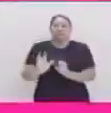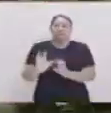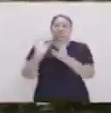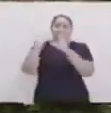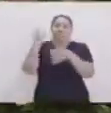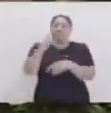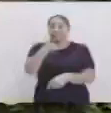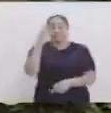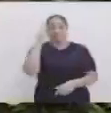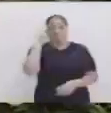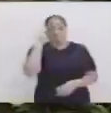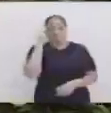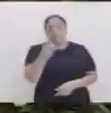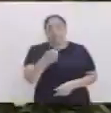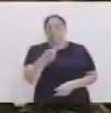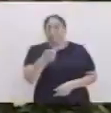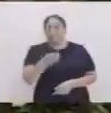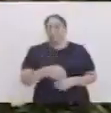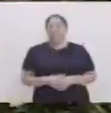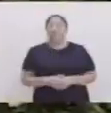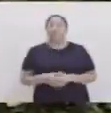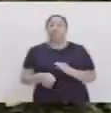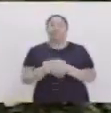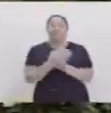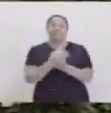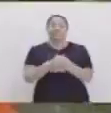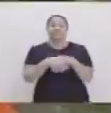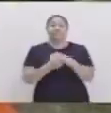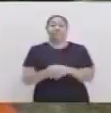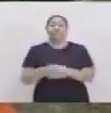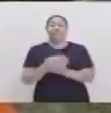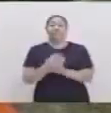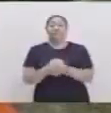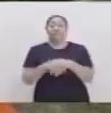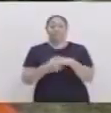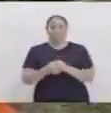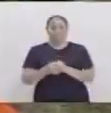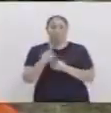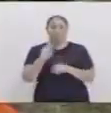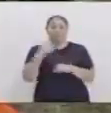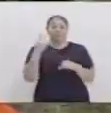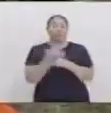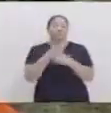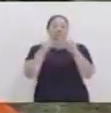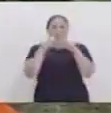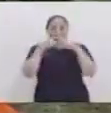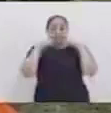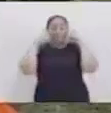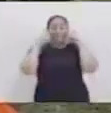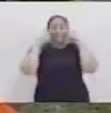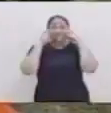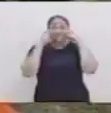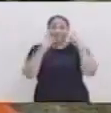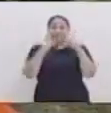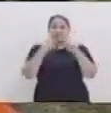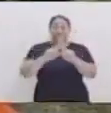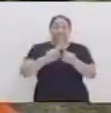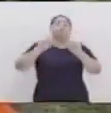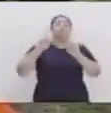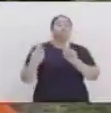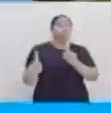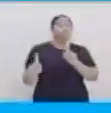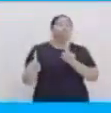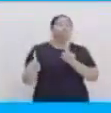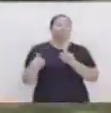baloncesto. Recuerda siempre el lavado de manos, el uso de mascarilla,